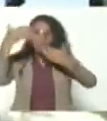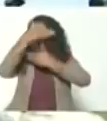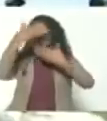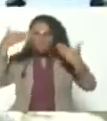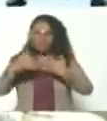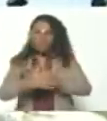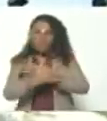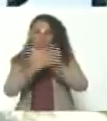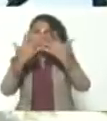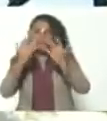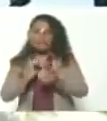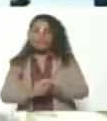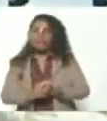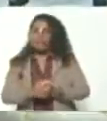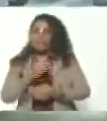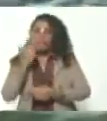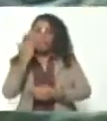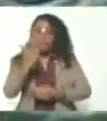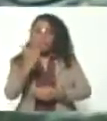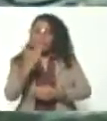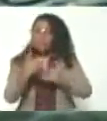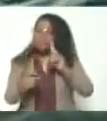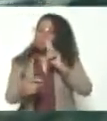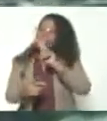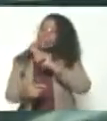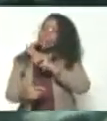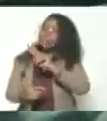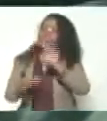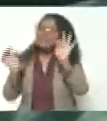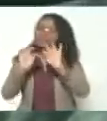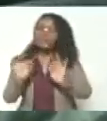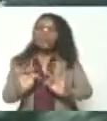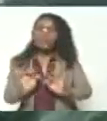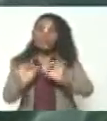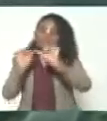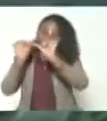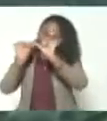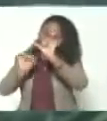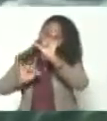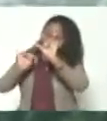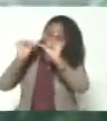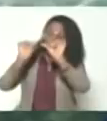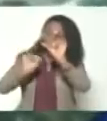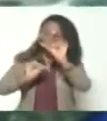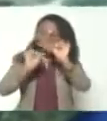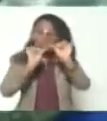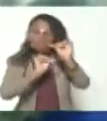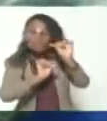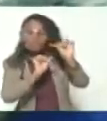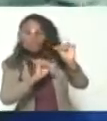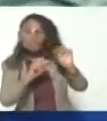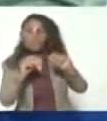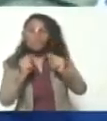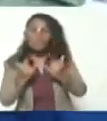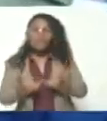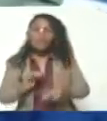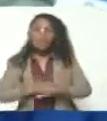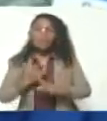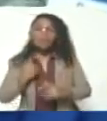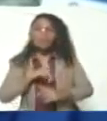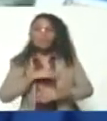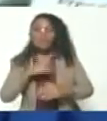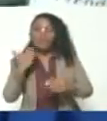GESIN, SEBIN, usted tiene que tener mecanismo de chequeo contra chequeo inmediato, porque estamos